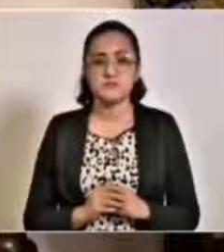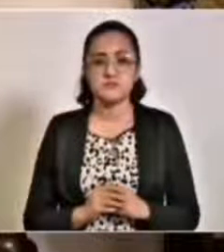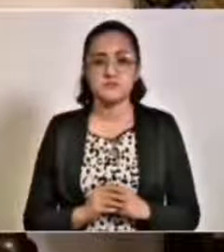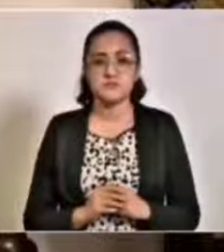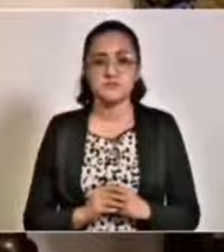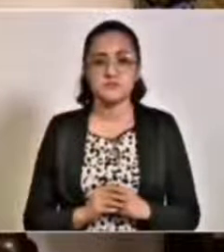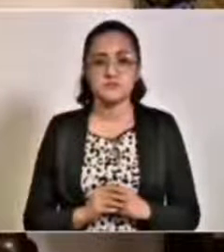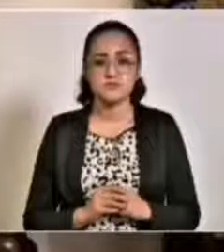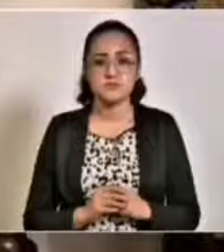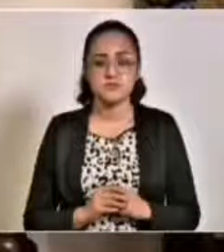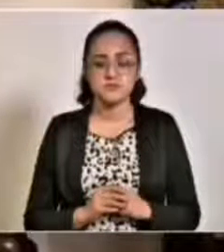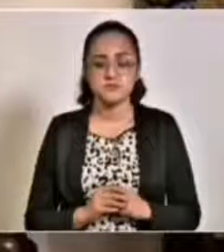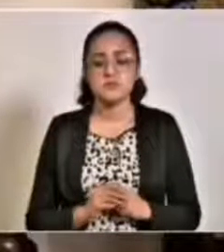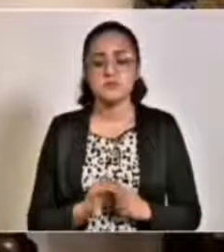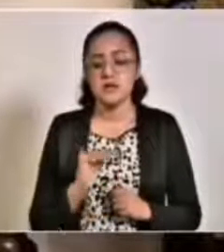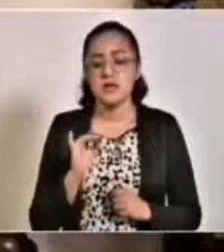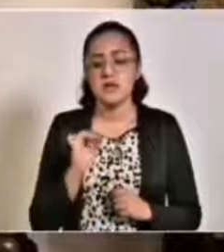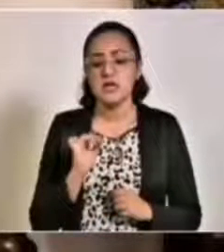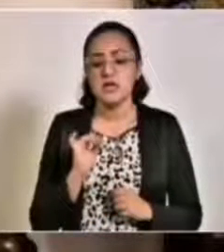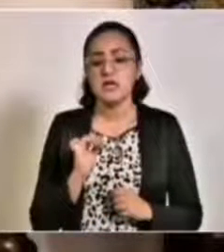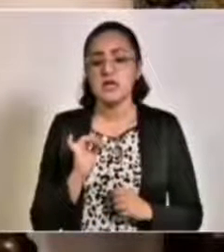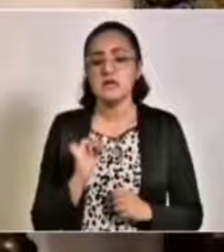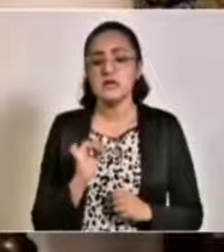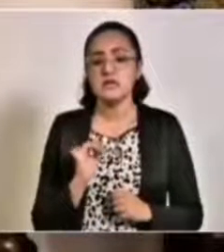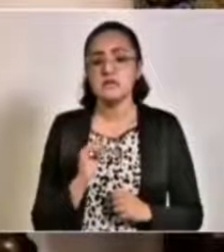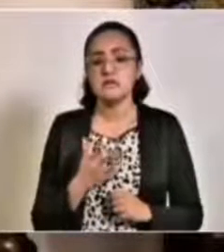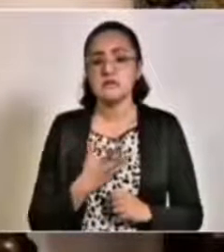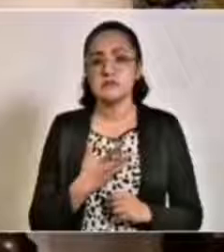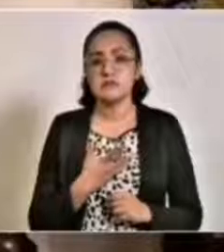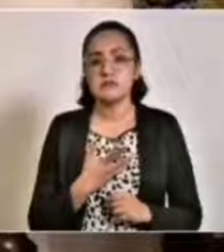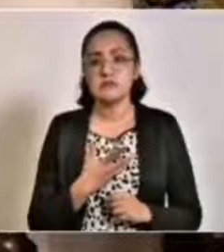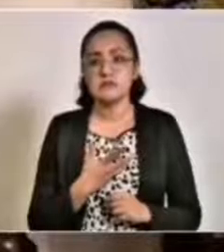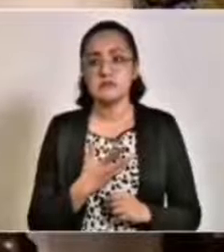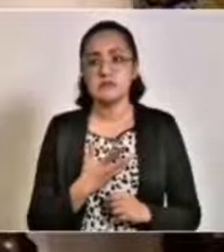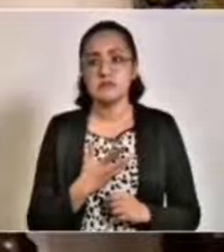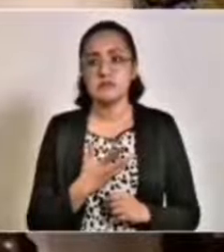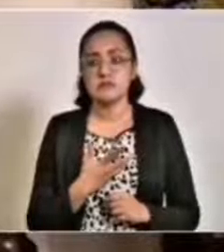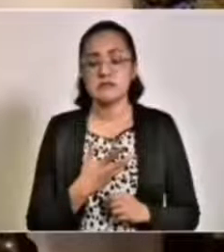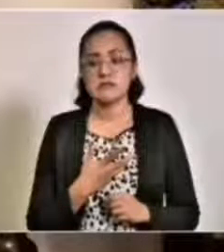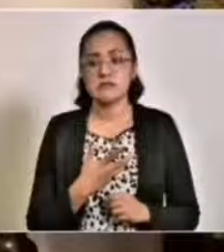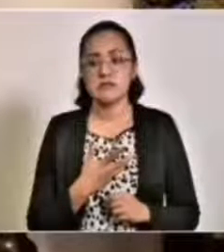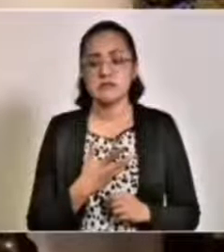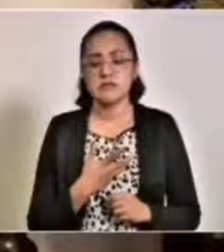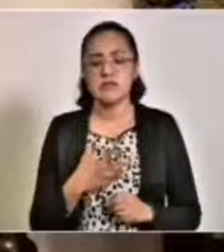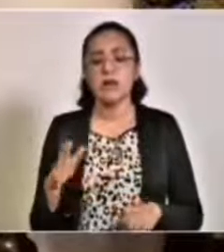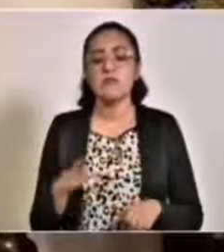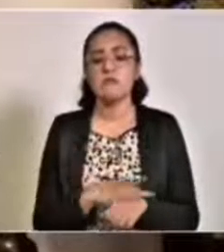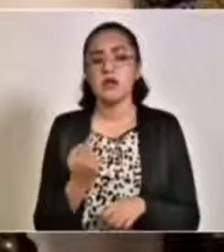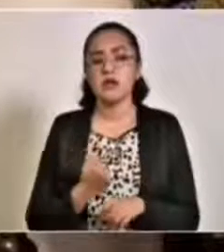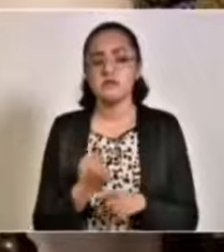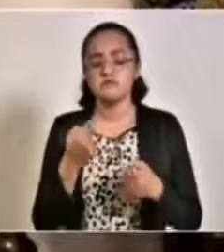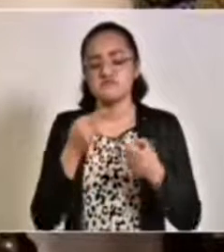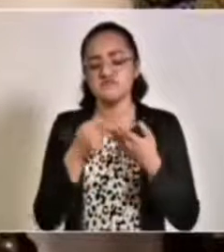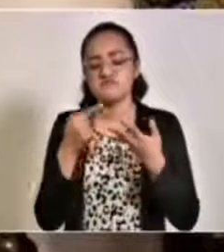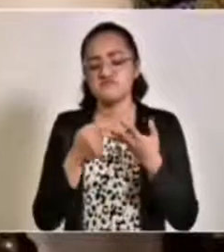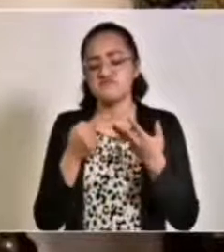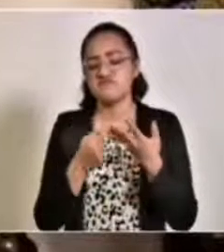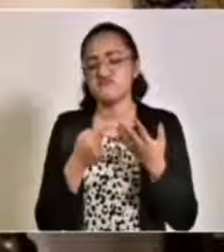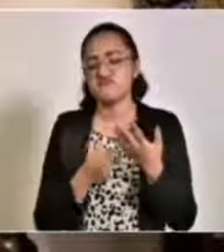presumiblemente sí quedaron acreditadas las causas, los